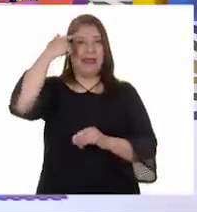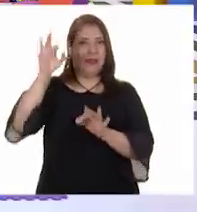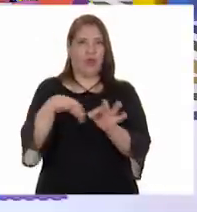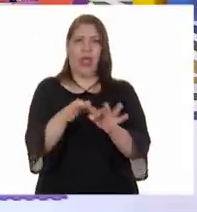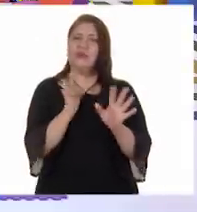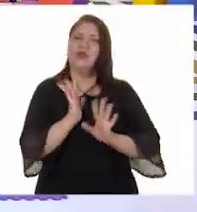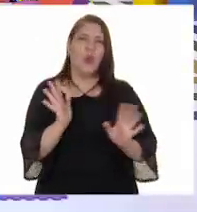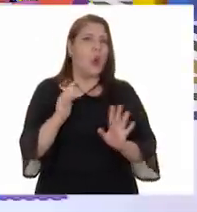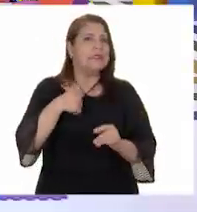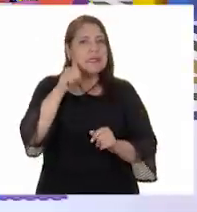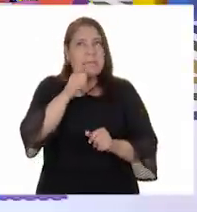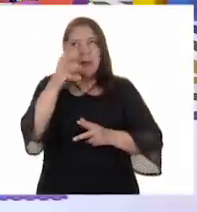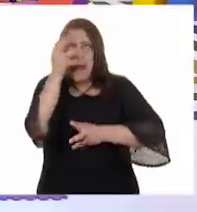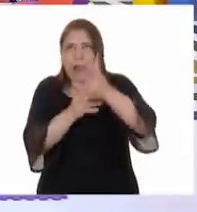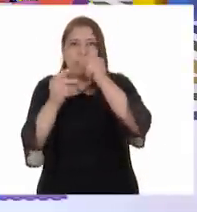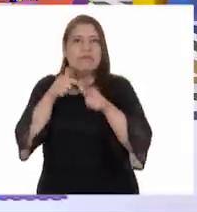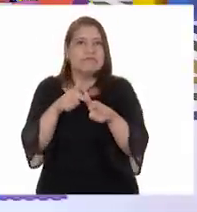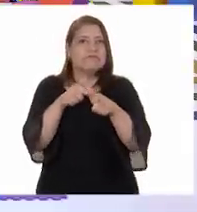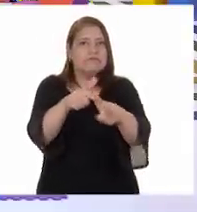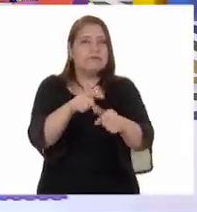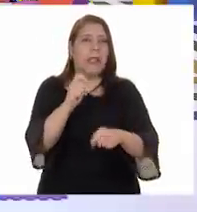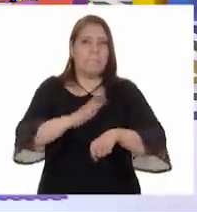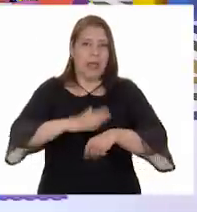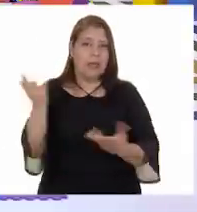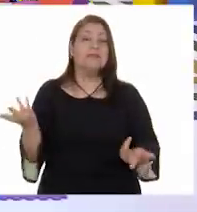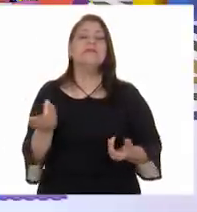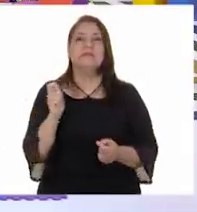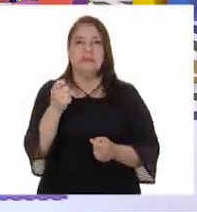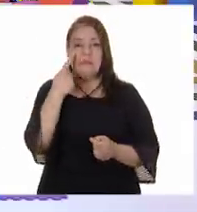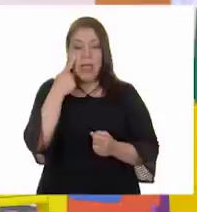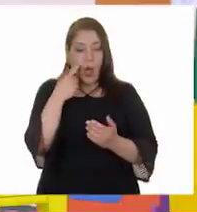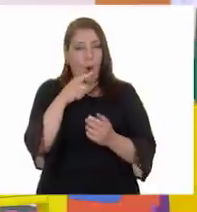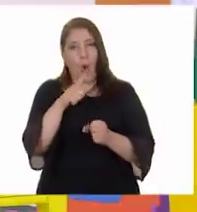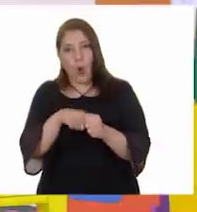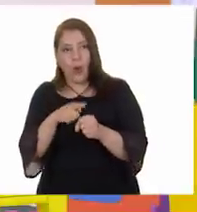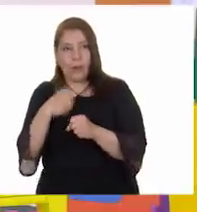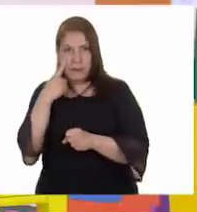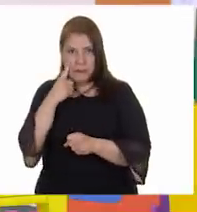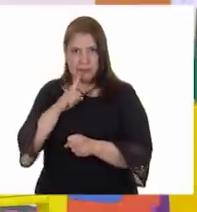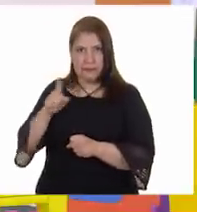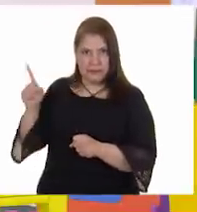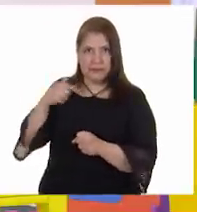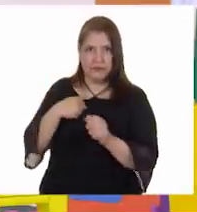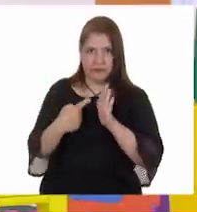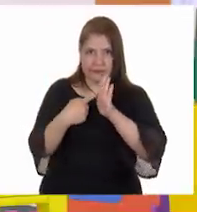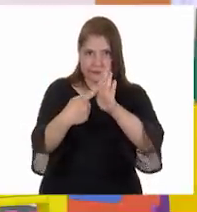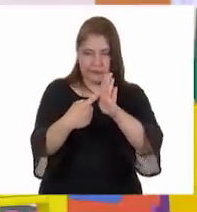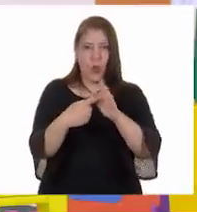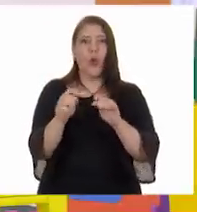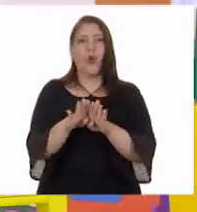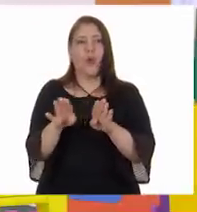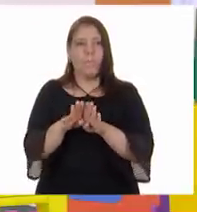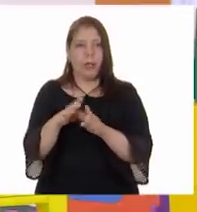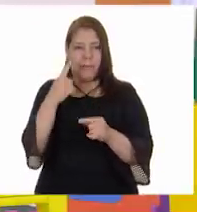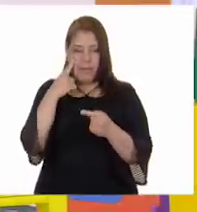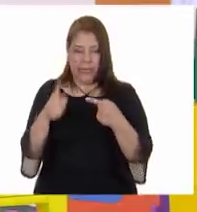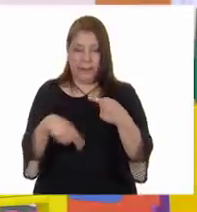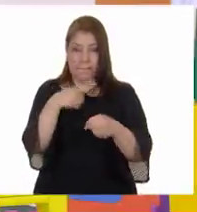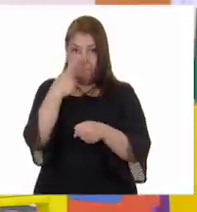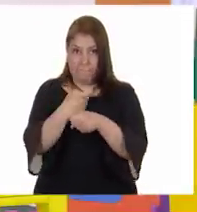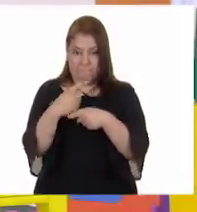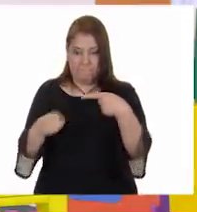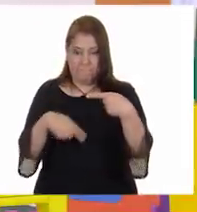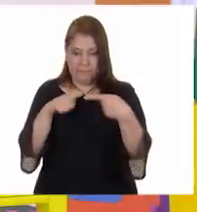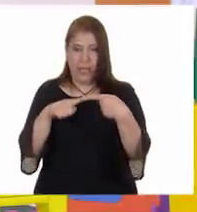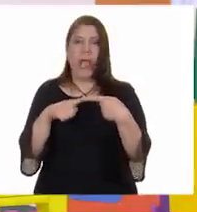Ahora voy a veamos enseñarles cómo pintan esos colores. Sí. Voy a enseñarles cómo fue que quedaron nuestras mezclas. La primera mezcla